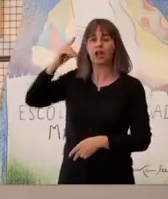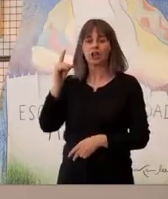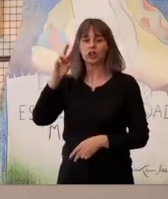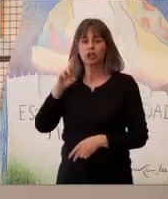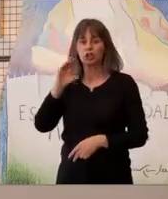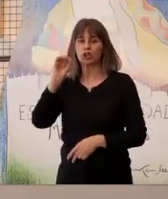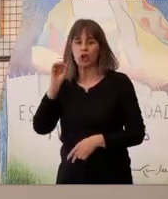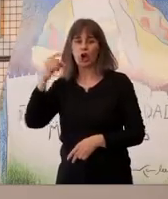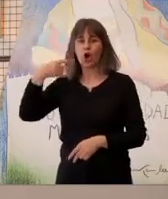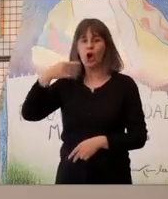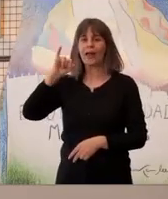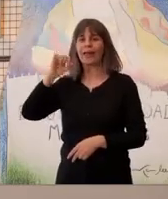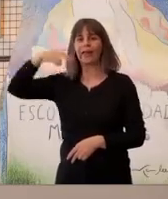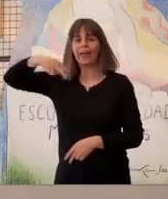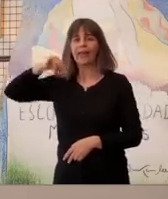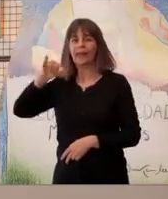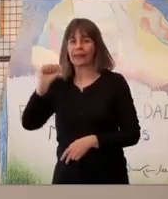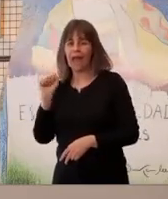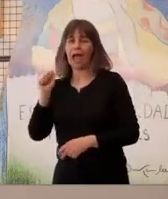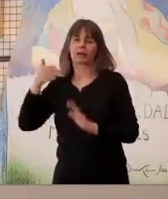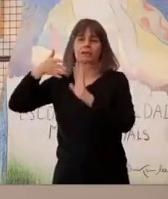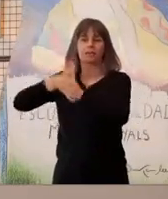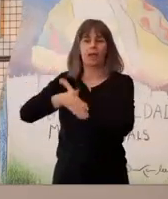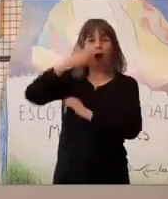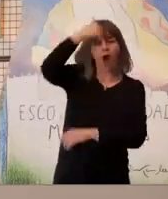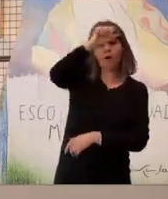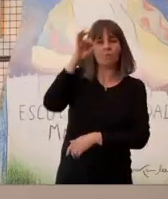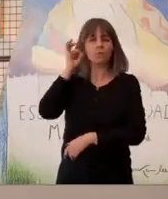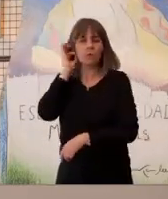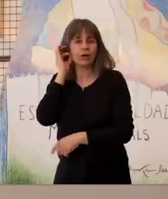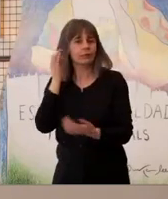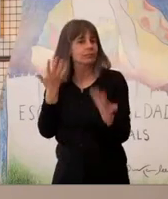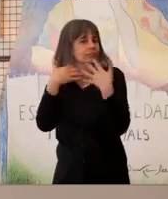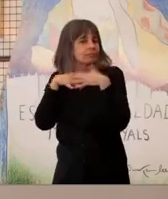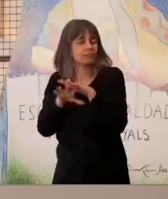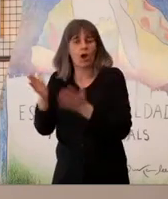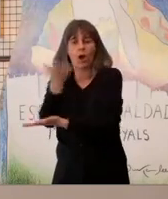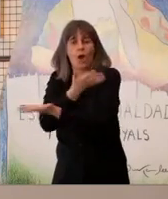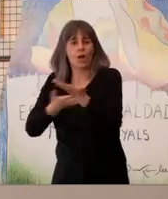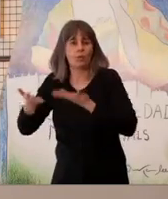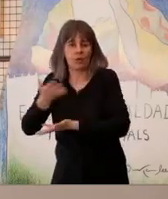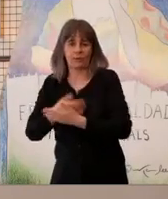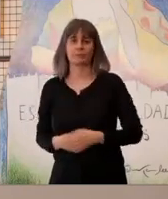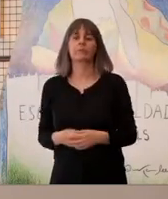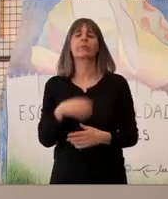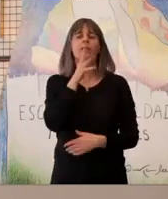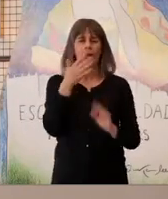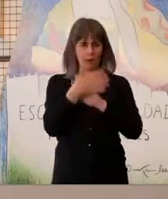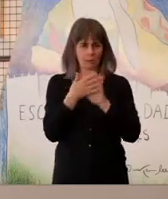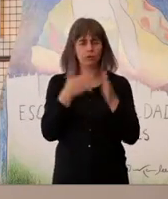para configurar el mundo vamos a la cuestión de la del cambio cultural